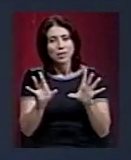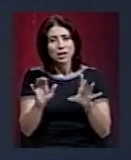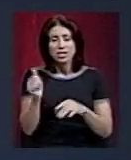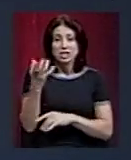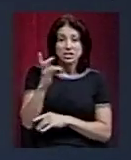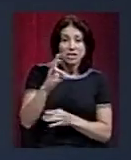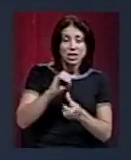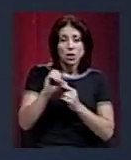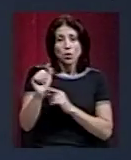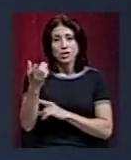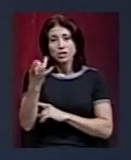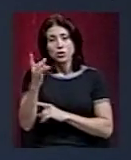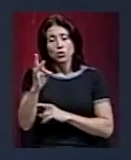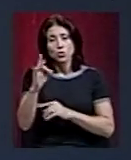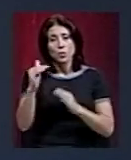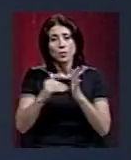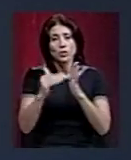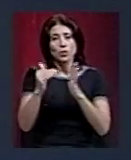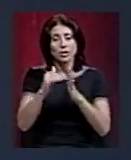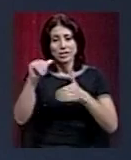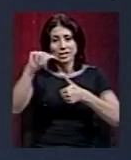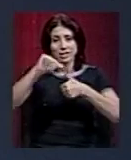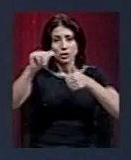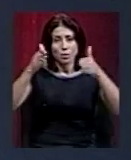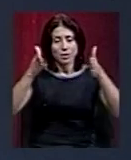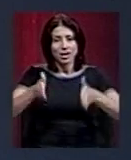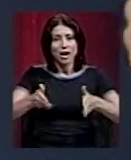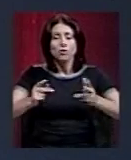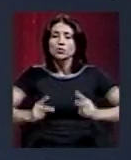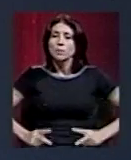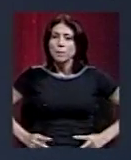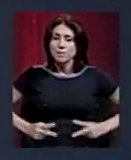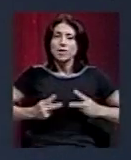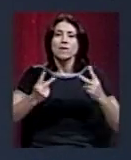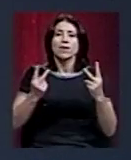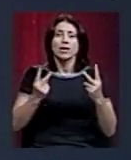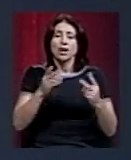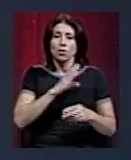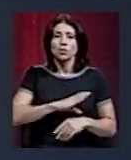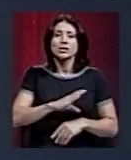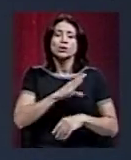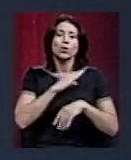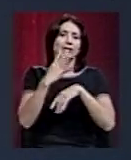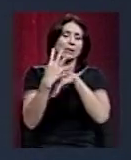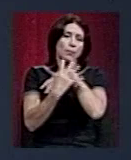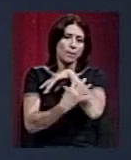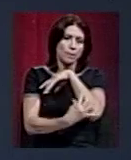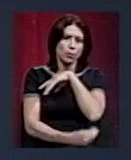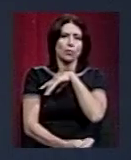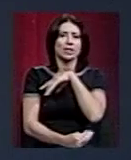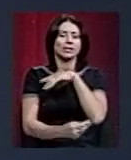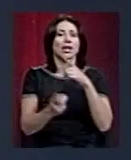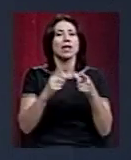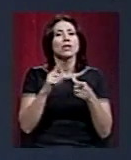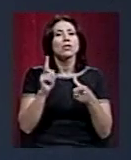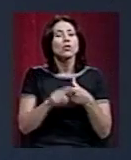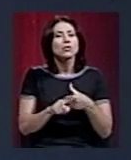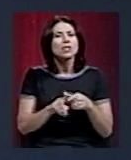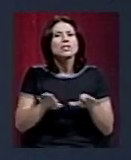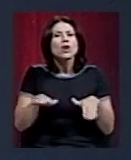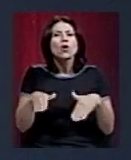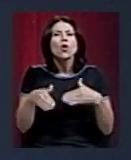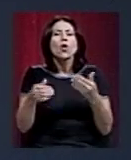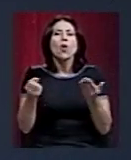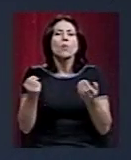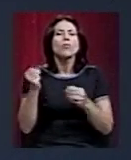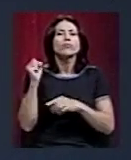18 millones de centroamericanos viven en condiciones de extrema pobreza. Entonces, ¿cómo superar esa